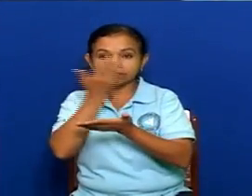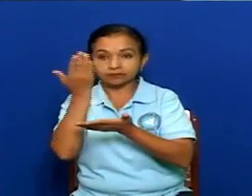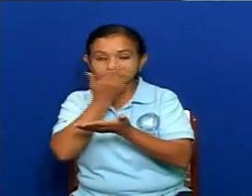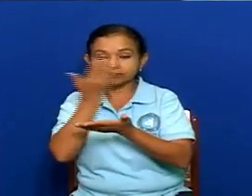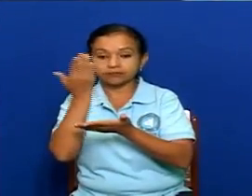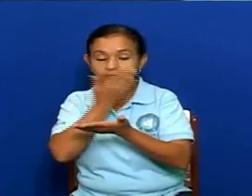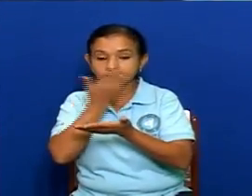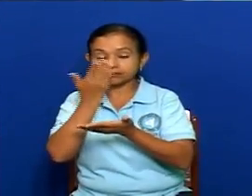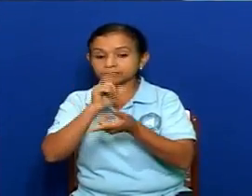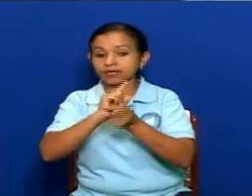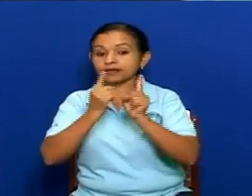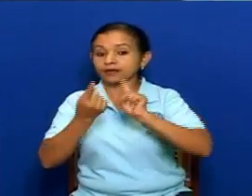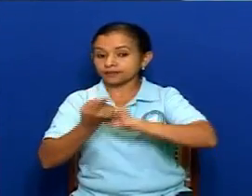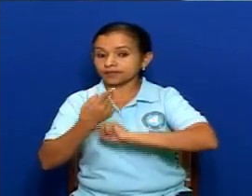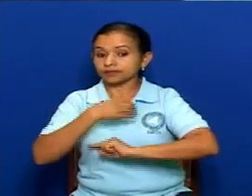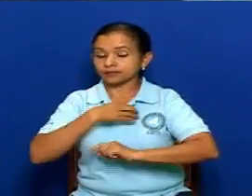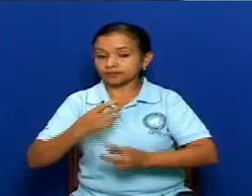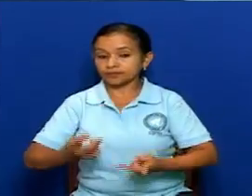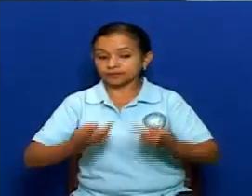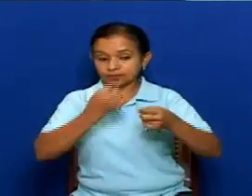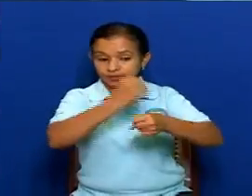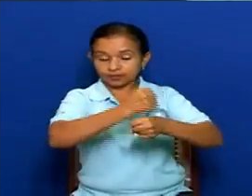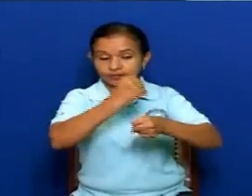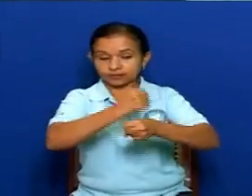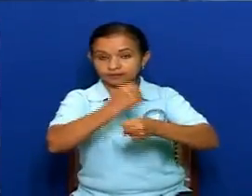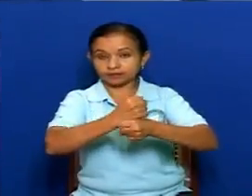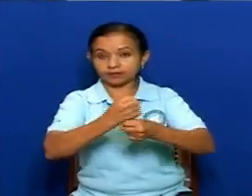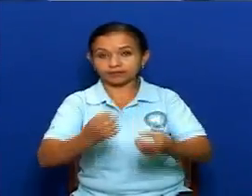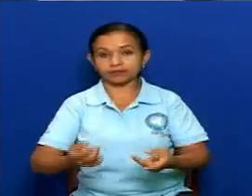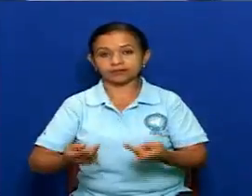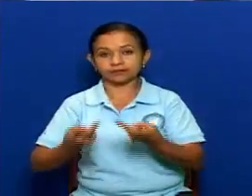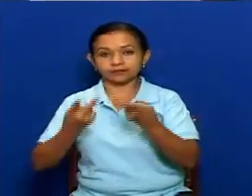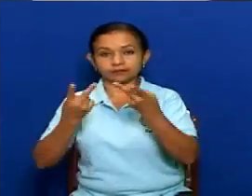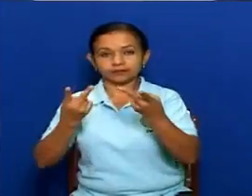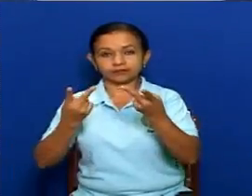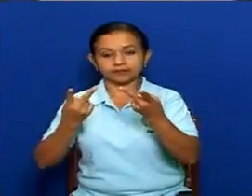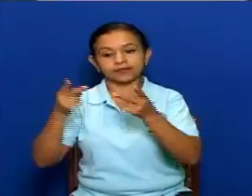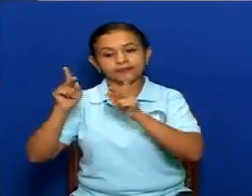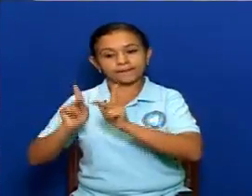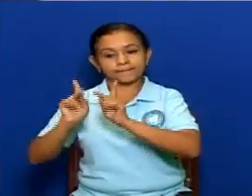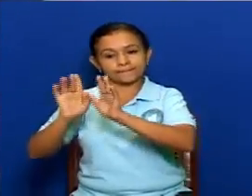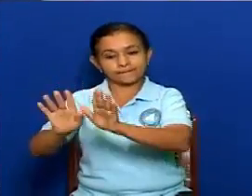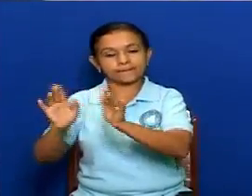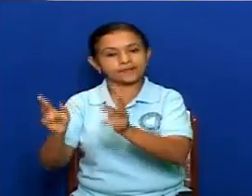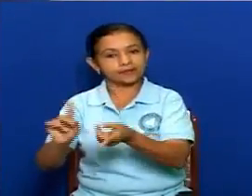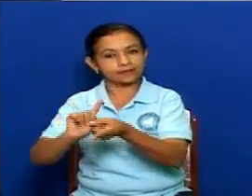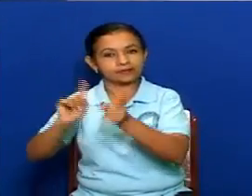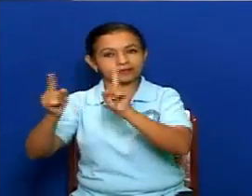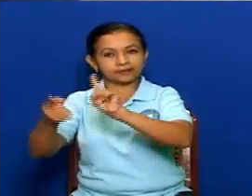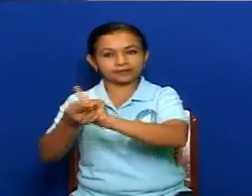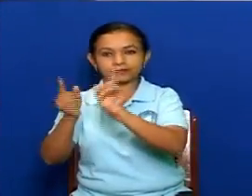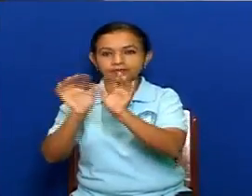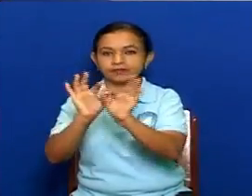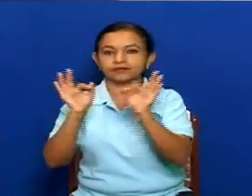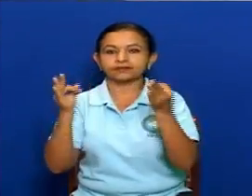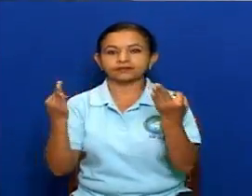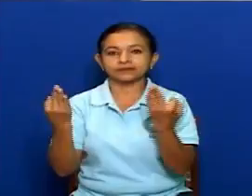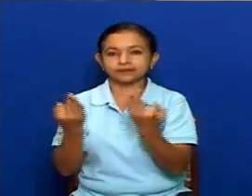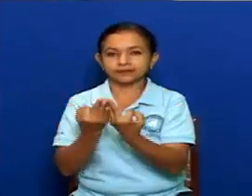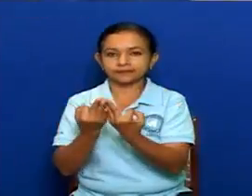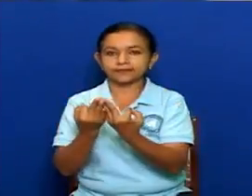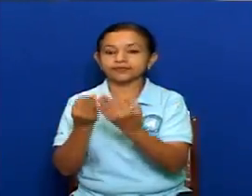cambiar sus condiciones, tanto laboral como en el ámbito personal, dentro de la familia. Y eso